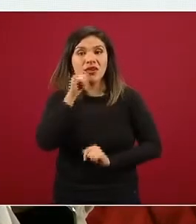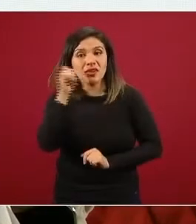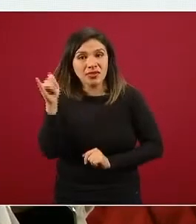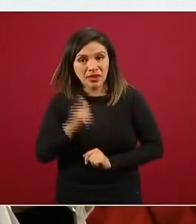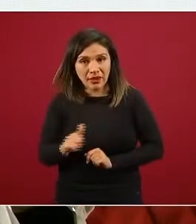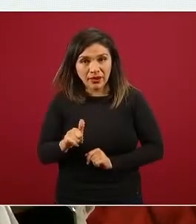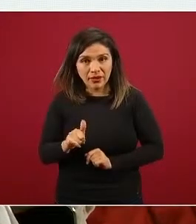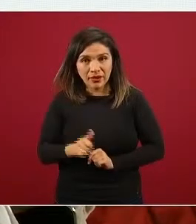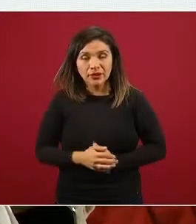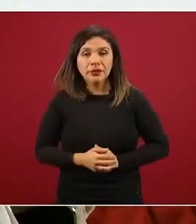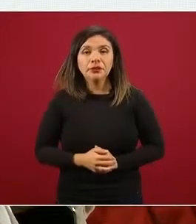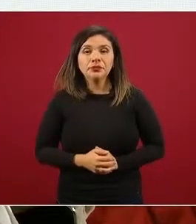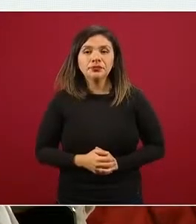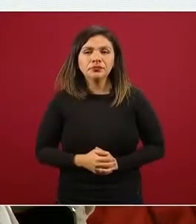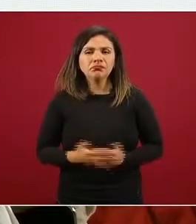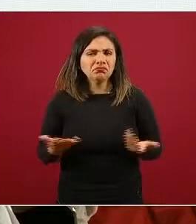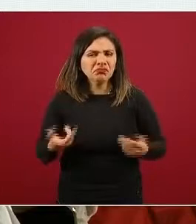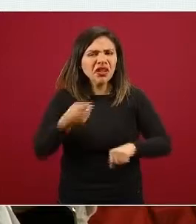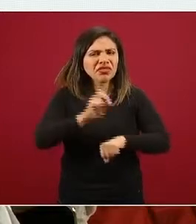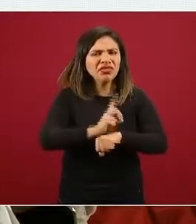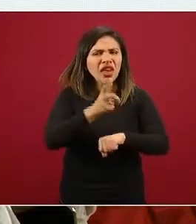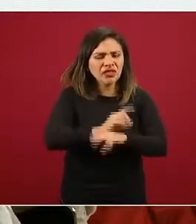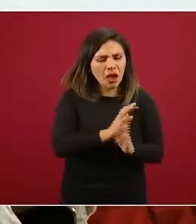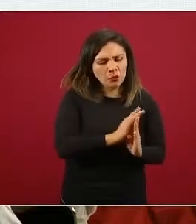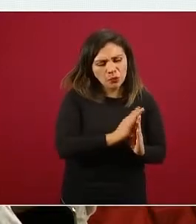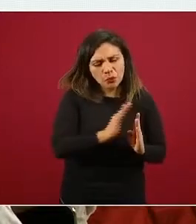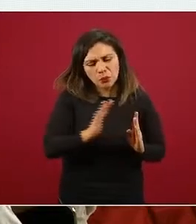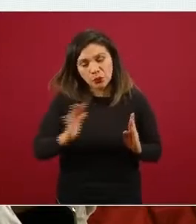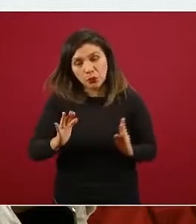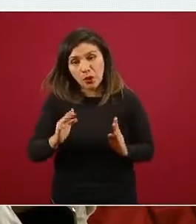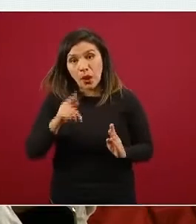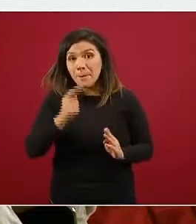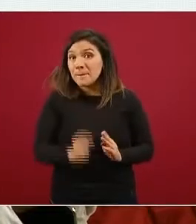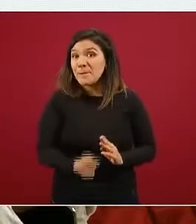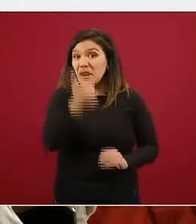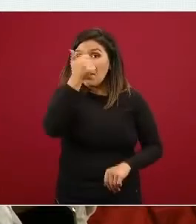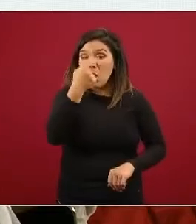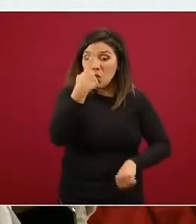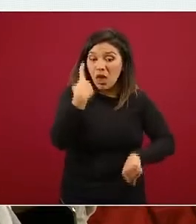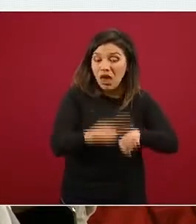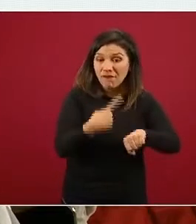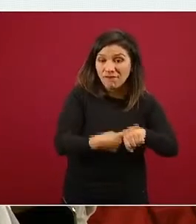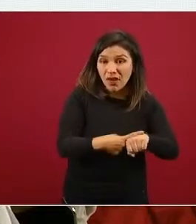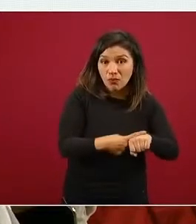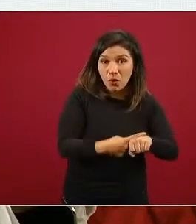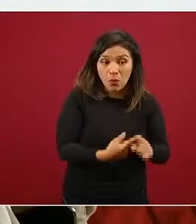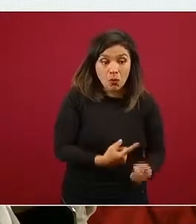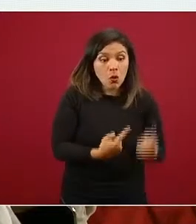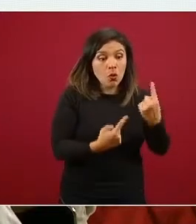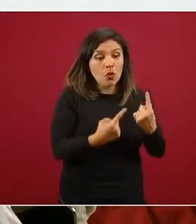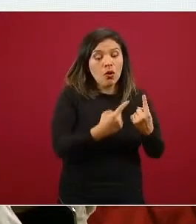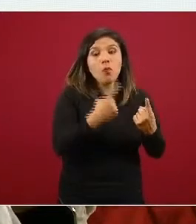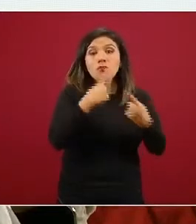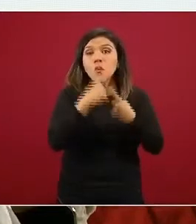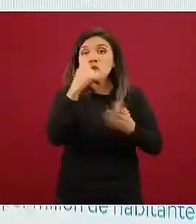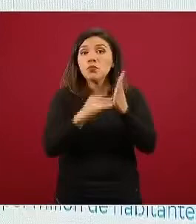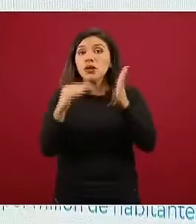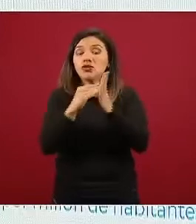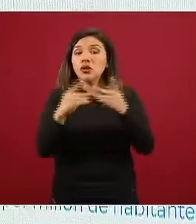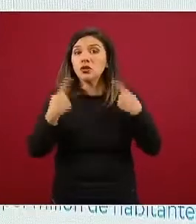Italia. ¿Cuántos días transcurrieron desde que tuvieron un caso por millón de